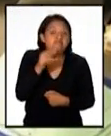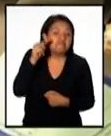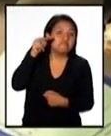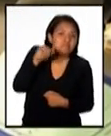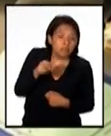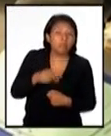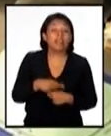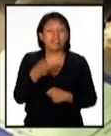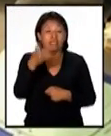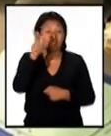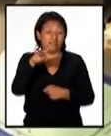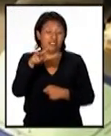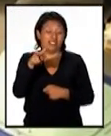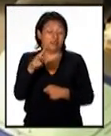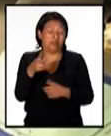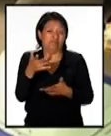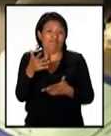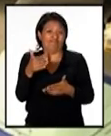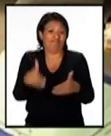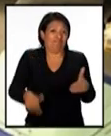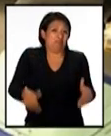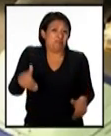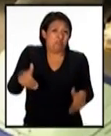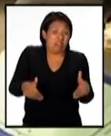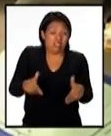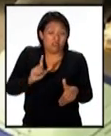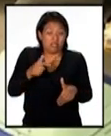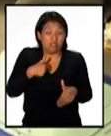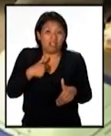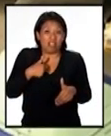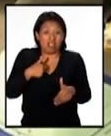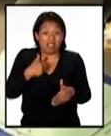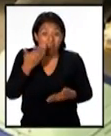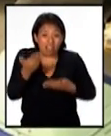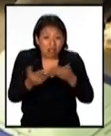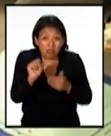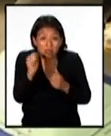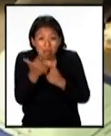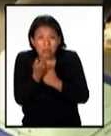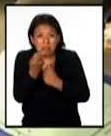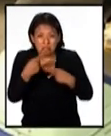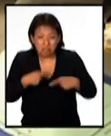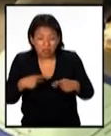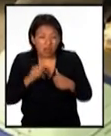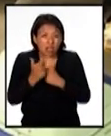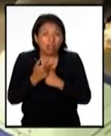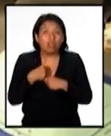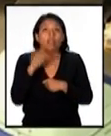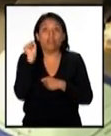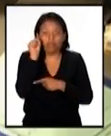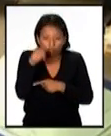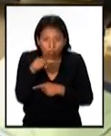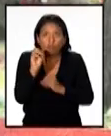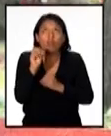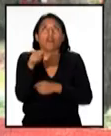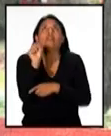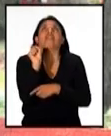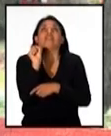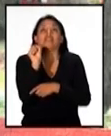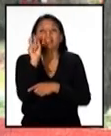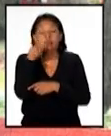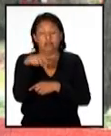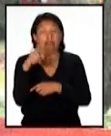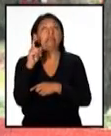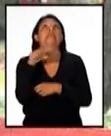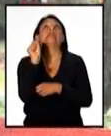ver, y es muy incómodo el hecho de estar atendiendo a alguien y estar volteando hacia la parte de